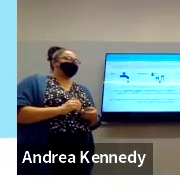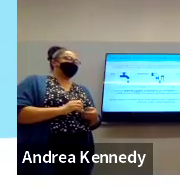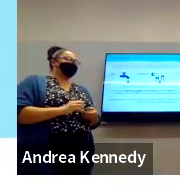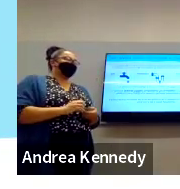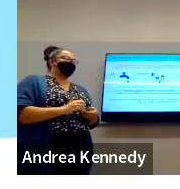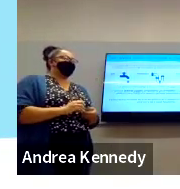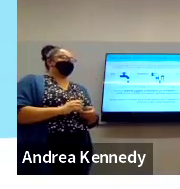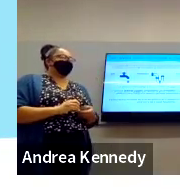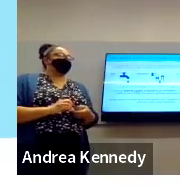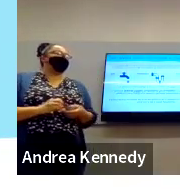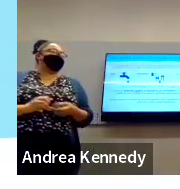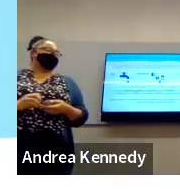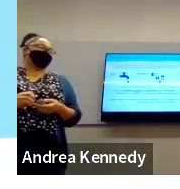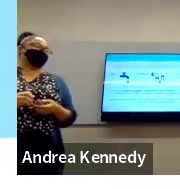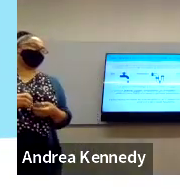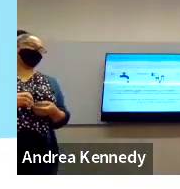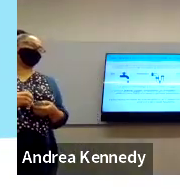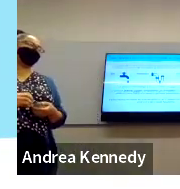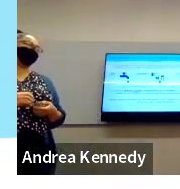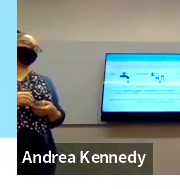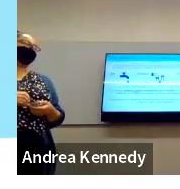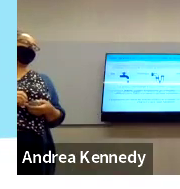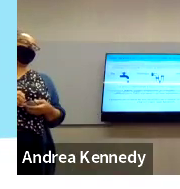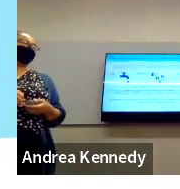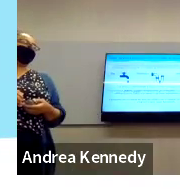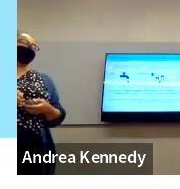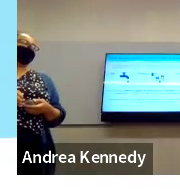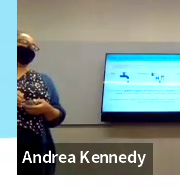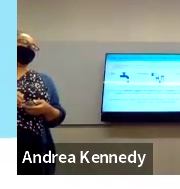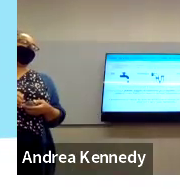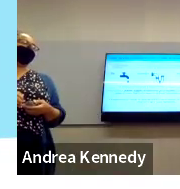año. Vamos a encontrar el promedio y ver